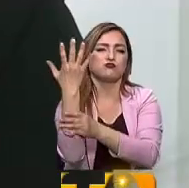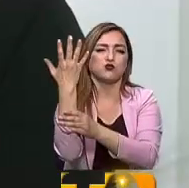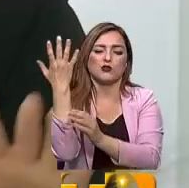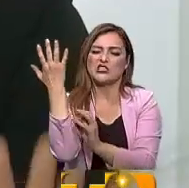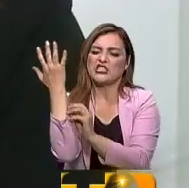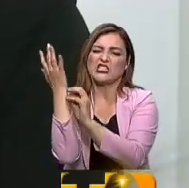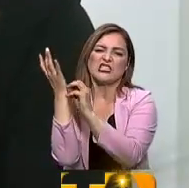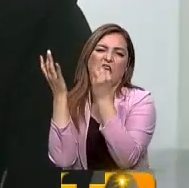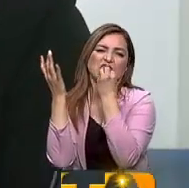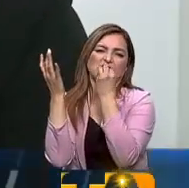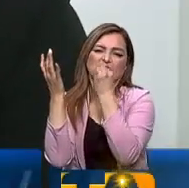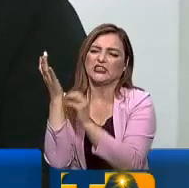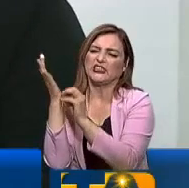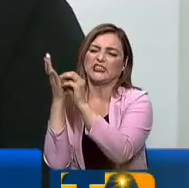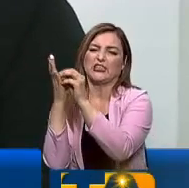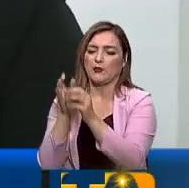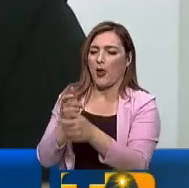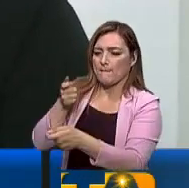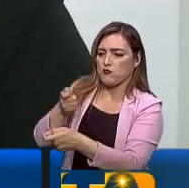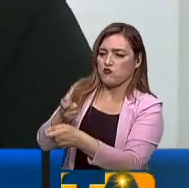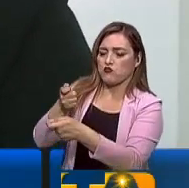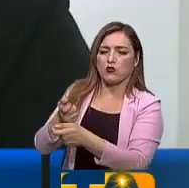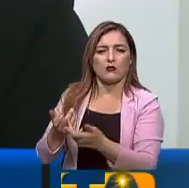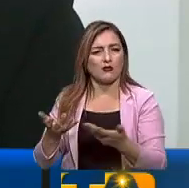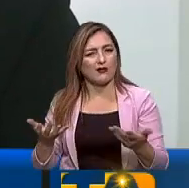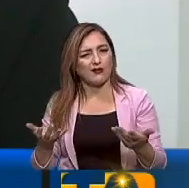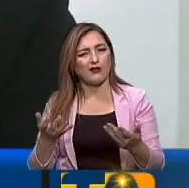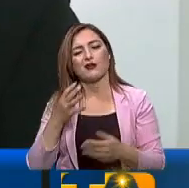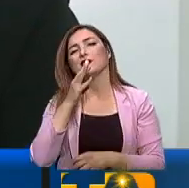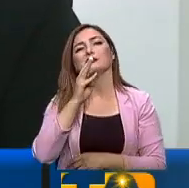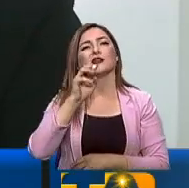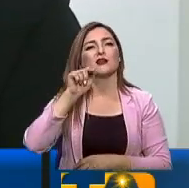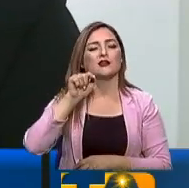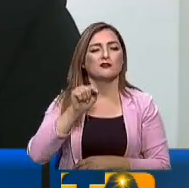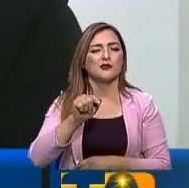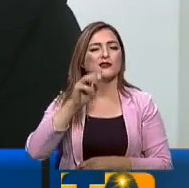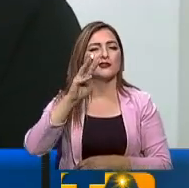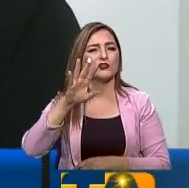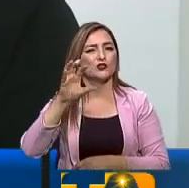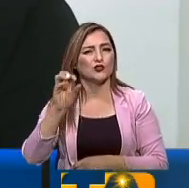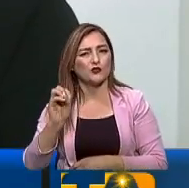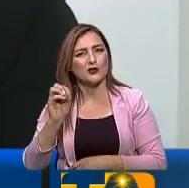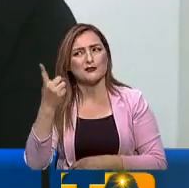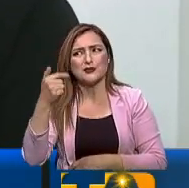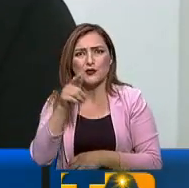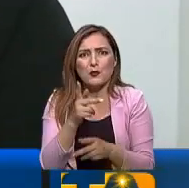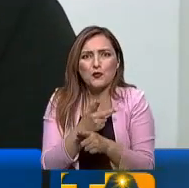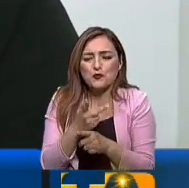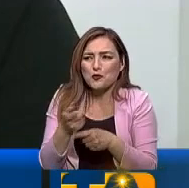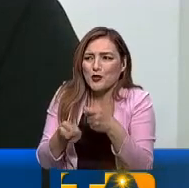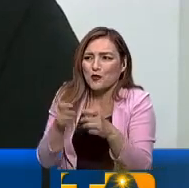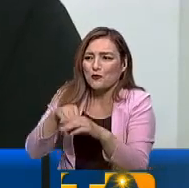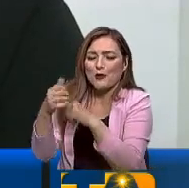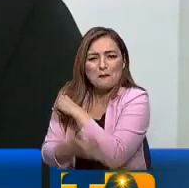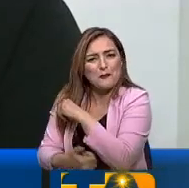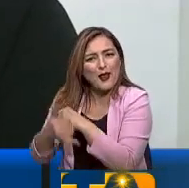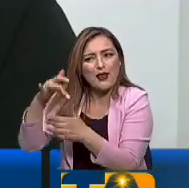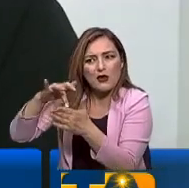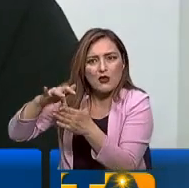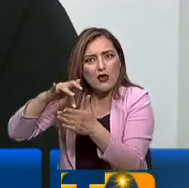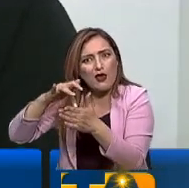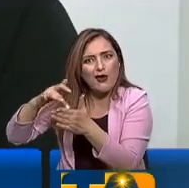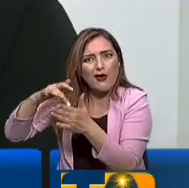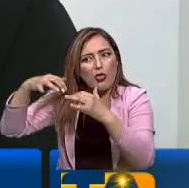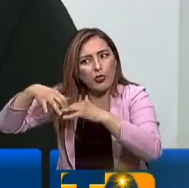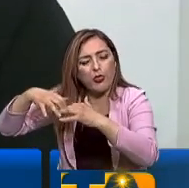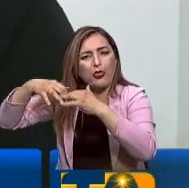Es decir, que no solo estamos poniendo en riesgo 6.650 millones de productos que se exportan, sino que estamos poniendo en riesgo más de 10.000